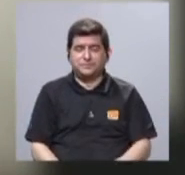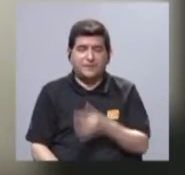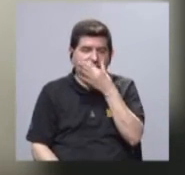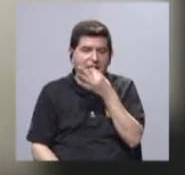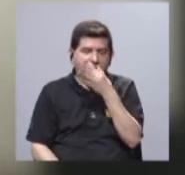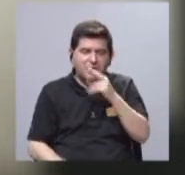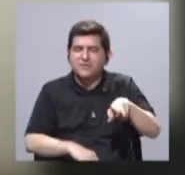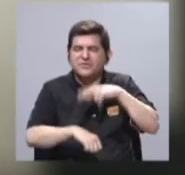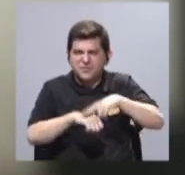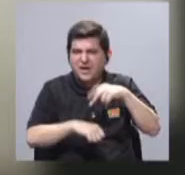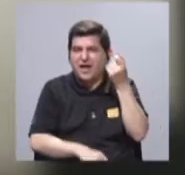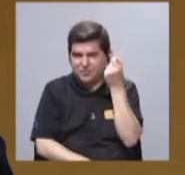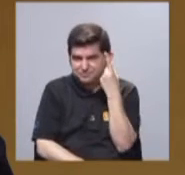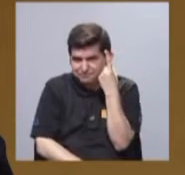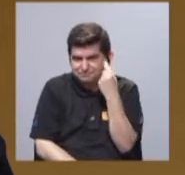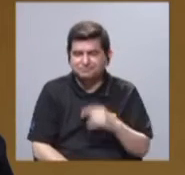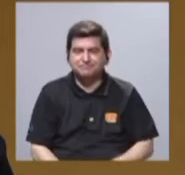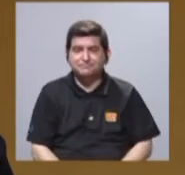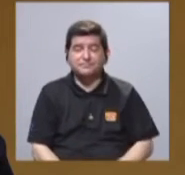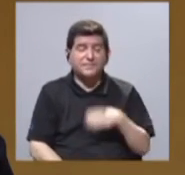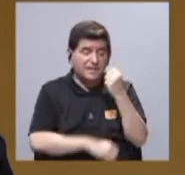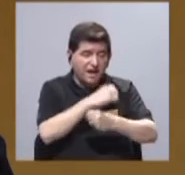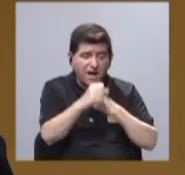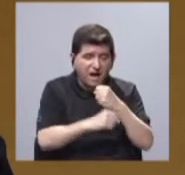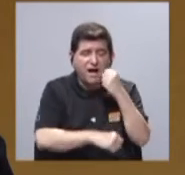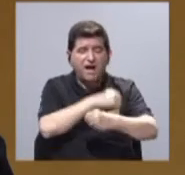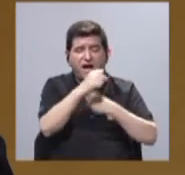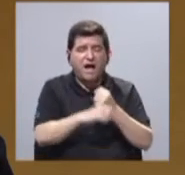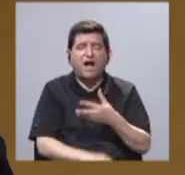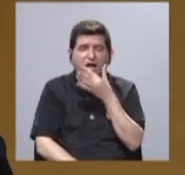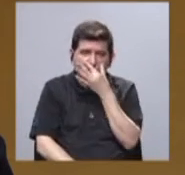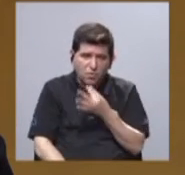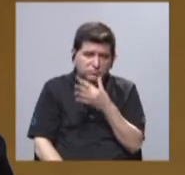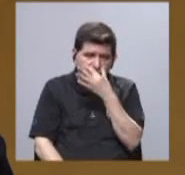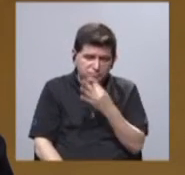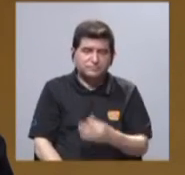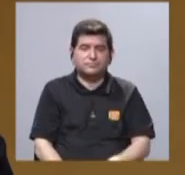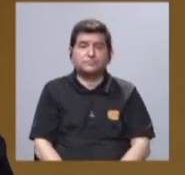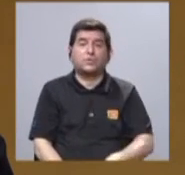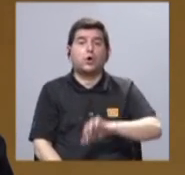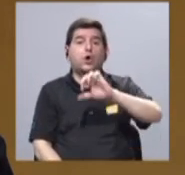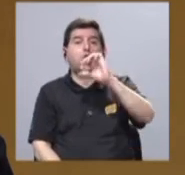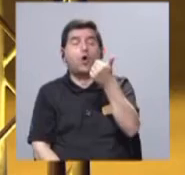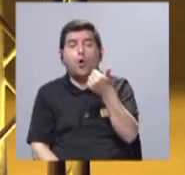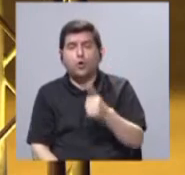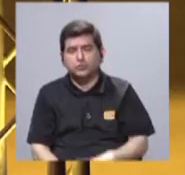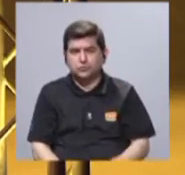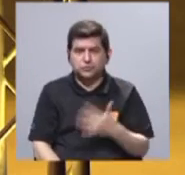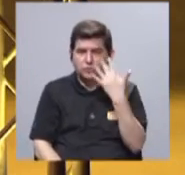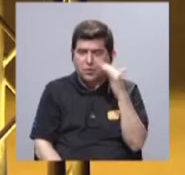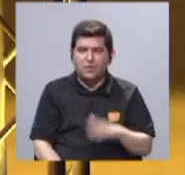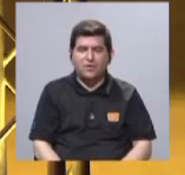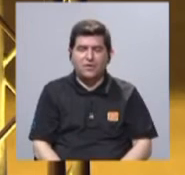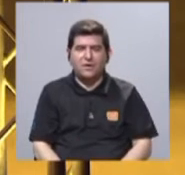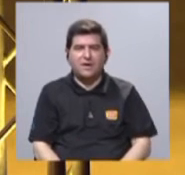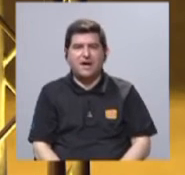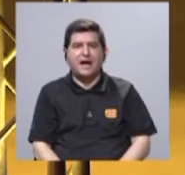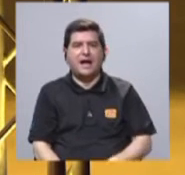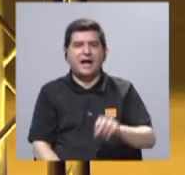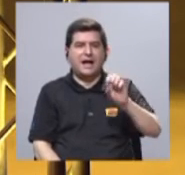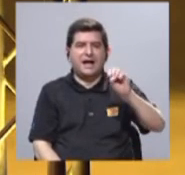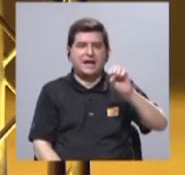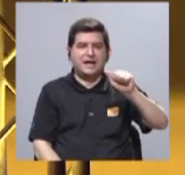los coronavirus estacionales y esto es la duración de la inmunidad es muy corta los los los del resfriado como para entendernos